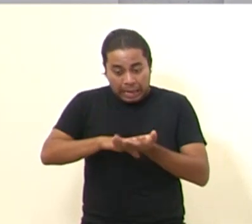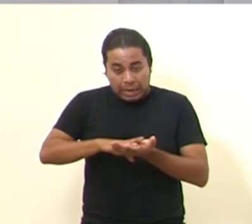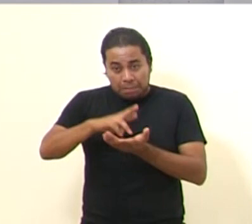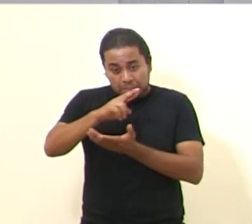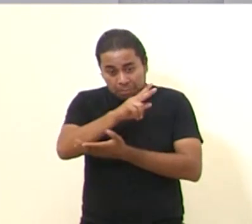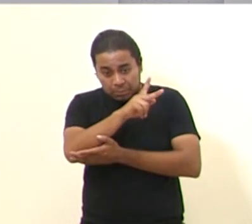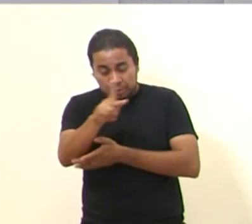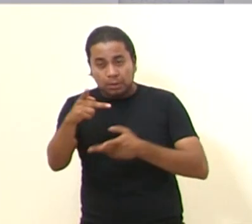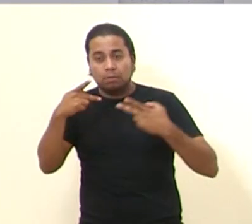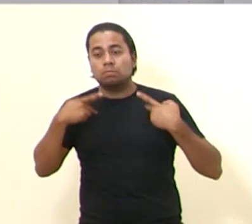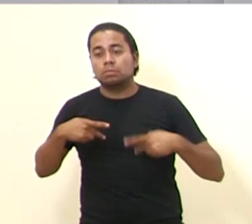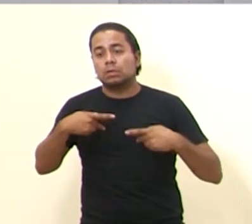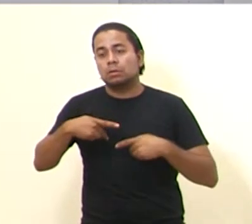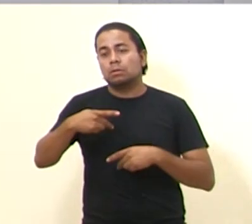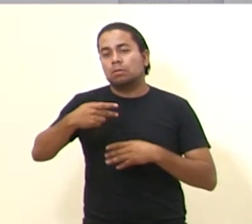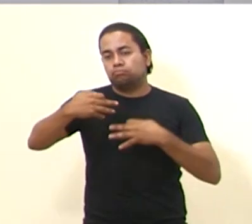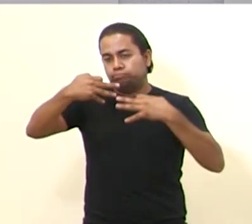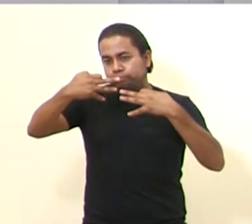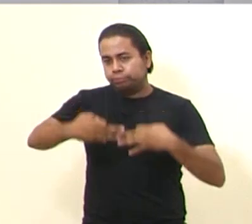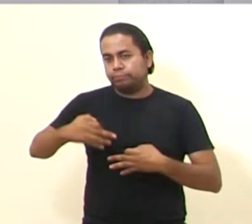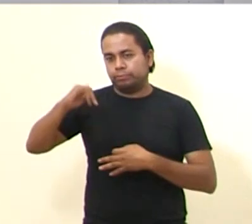de raza indígena.